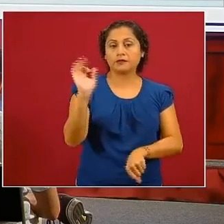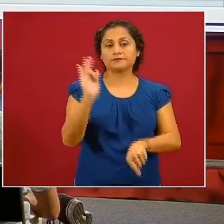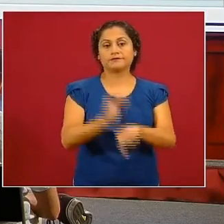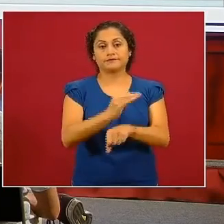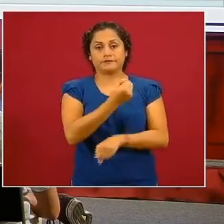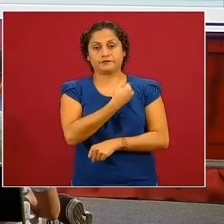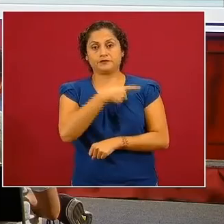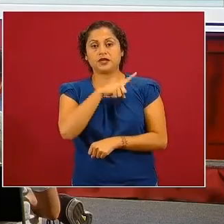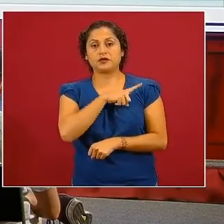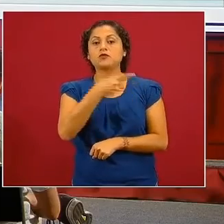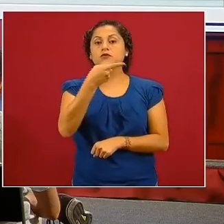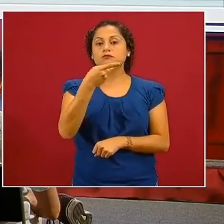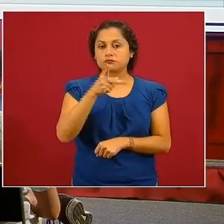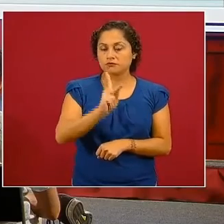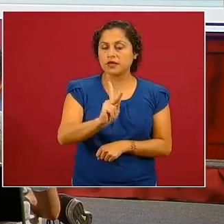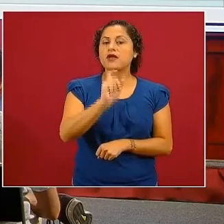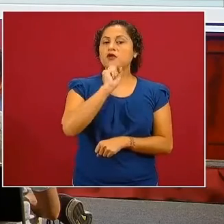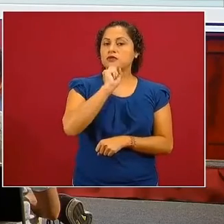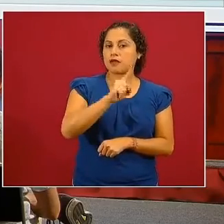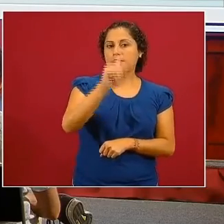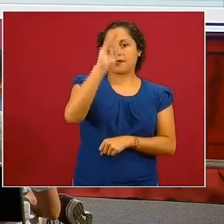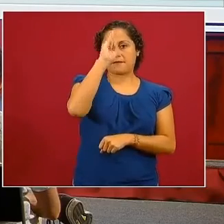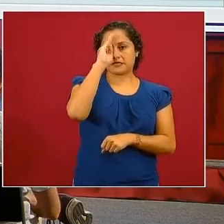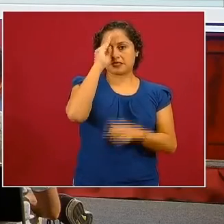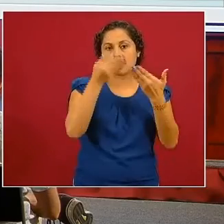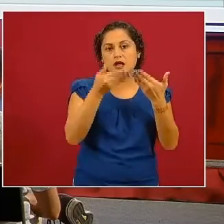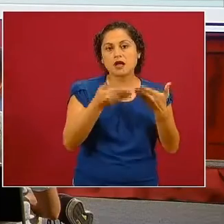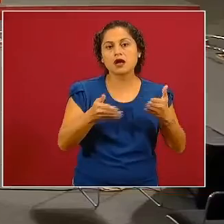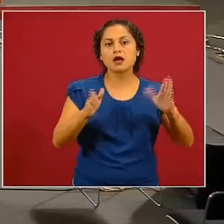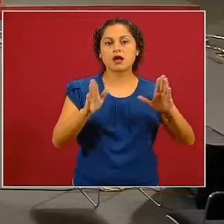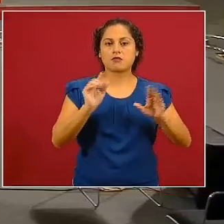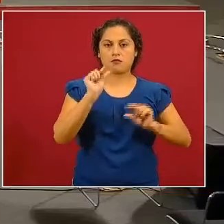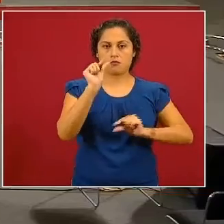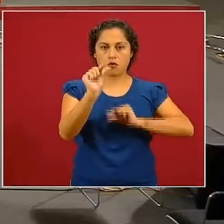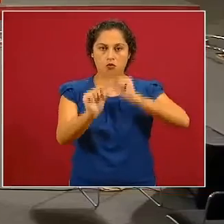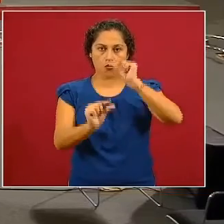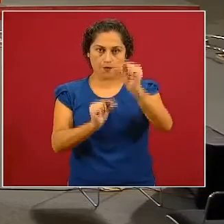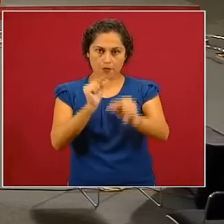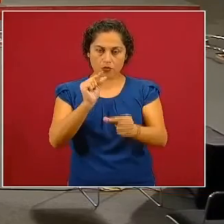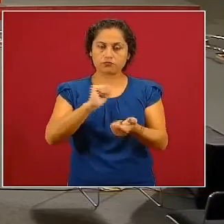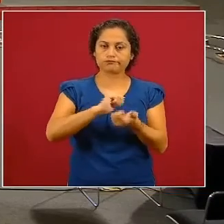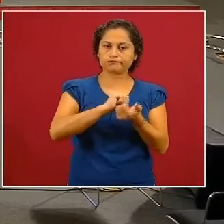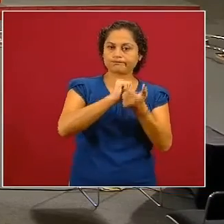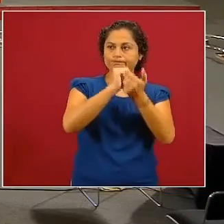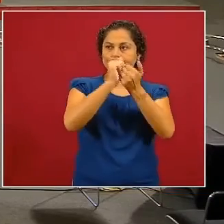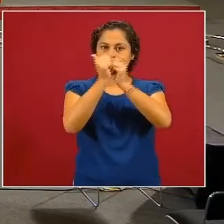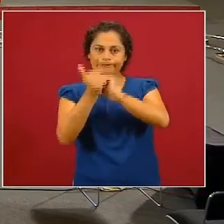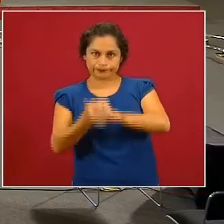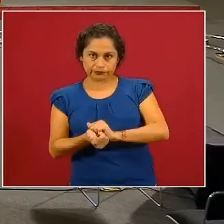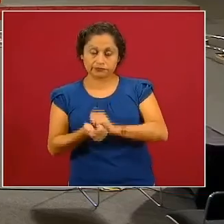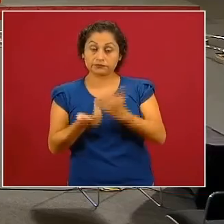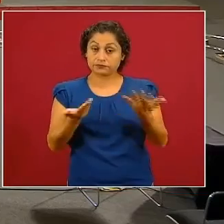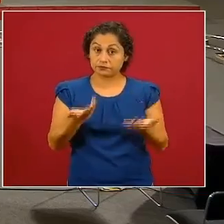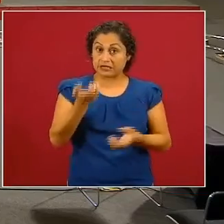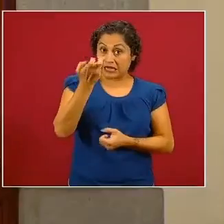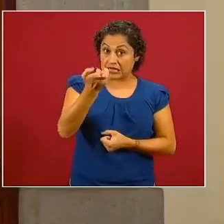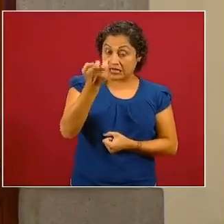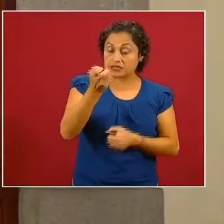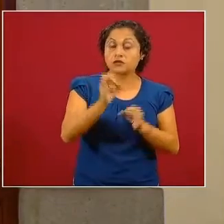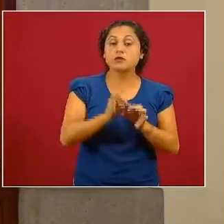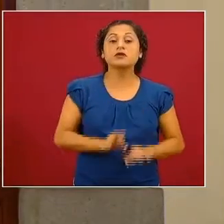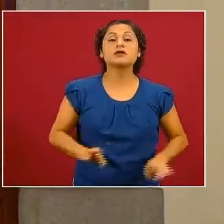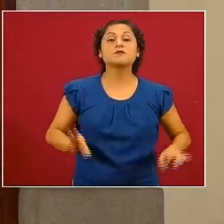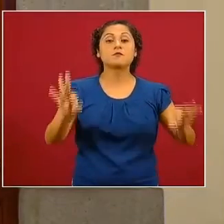siempre teniendo en cuenta que hay que empezar a reabrir el espacio público. Entonces, siempre hacemos este llamado, muy atentos